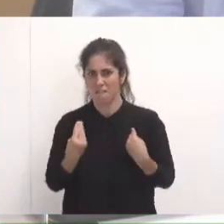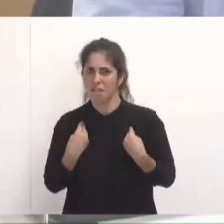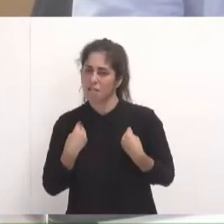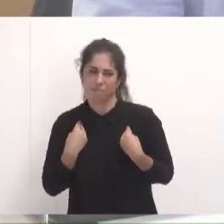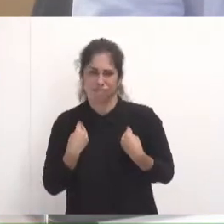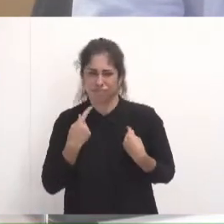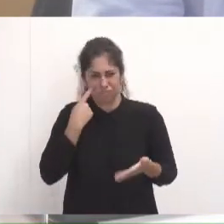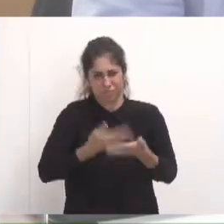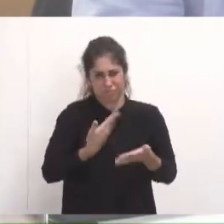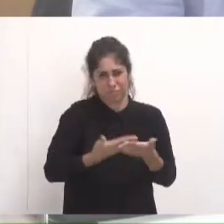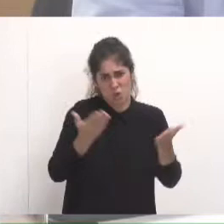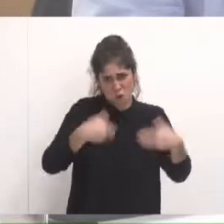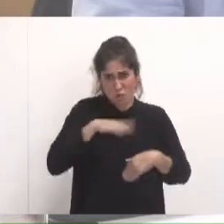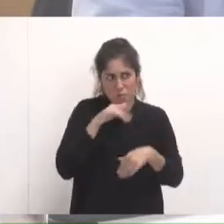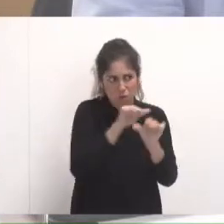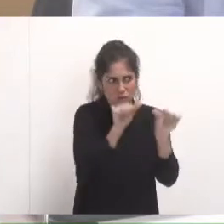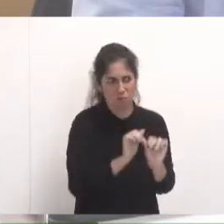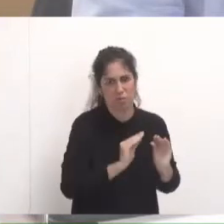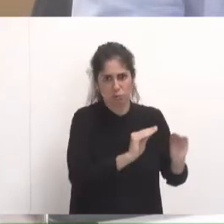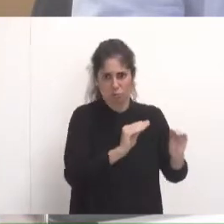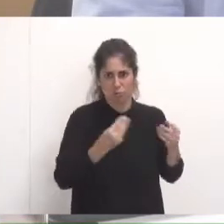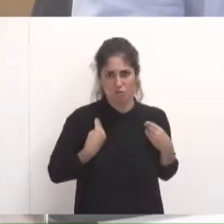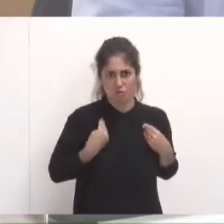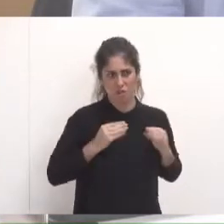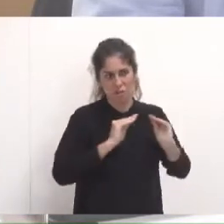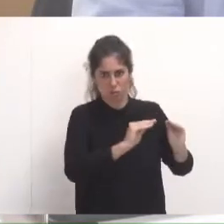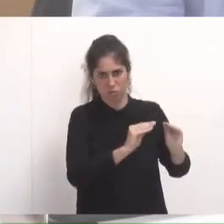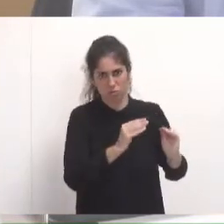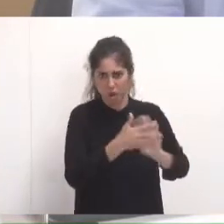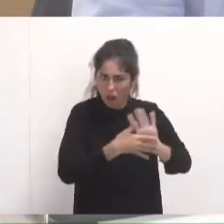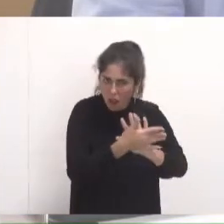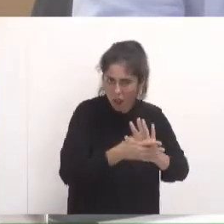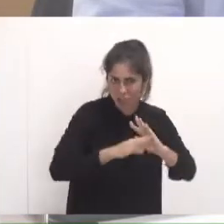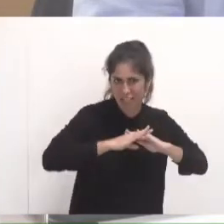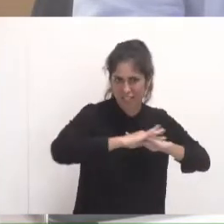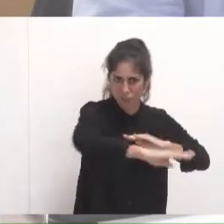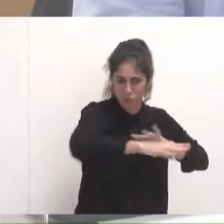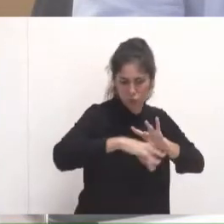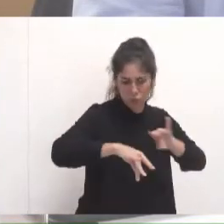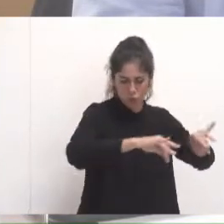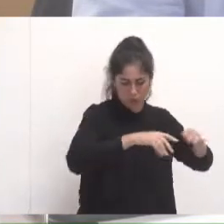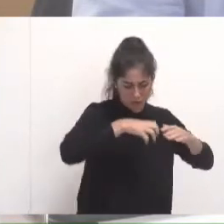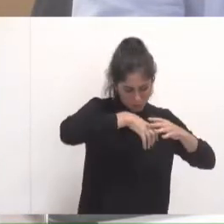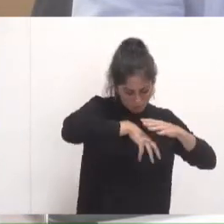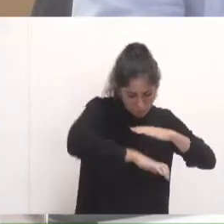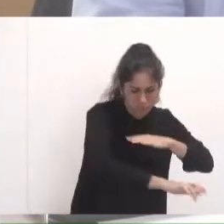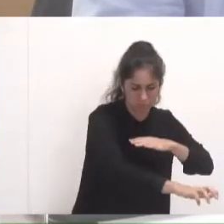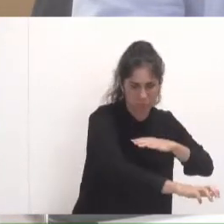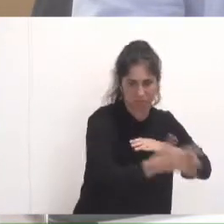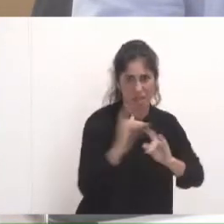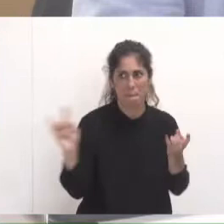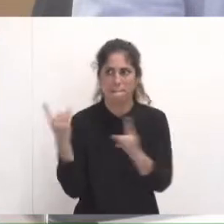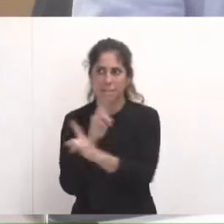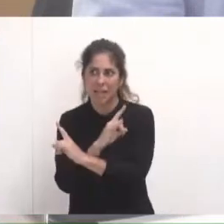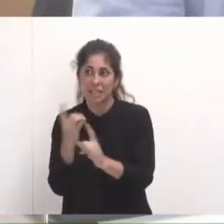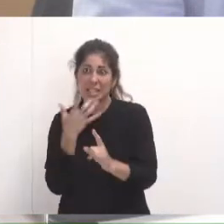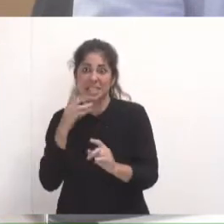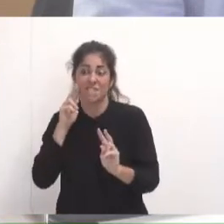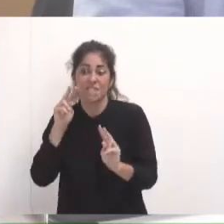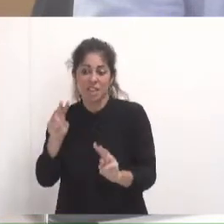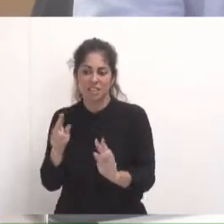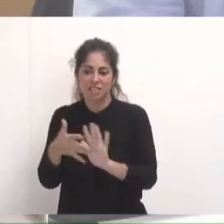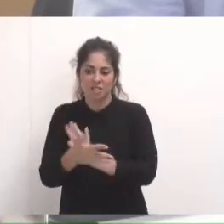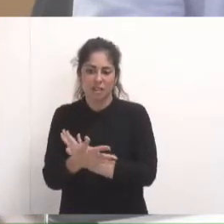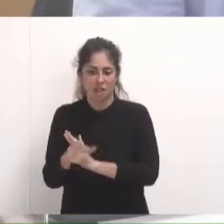por su forma, por su hábitat. Estamos hablando que el hábitat es en el suelo, no en la planta. Si te la encuentras, digamos, en plantas que estén